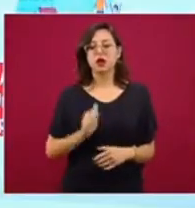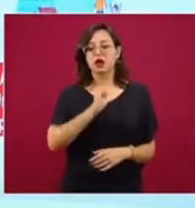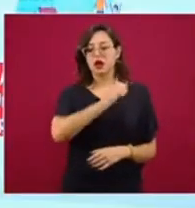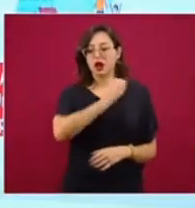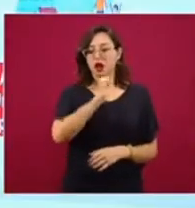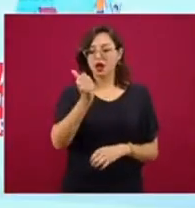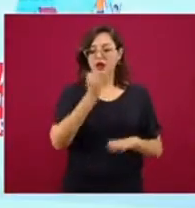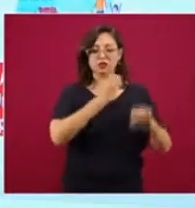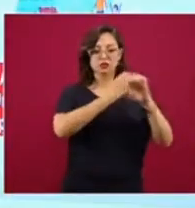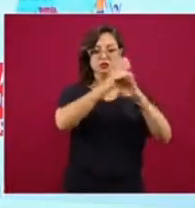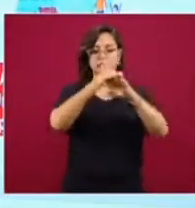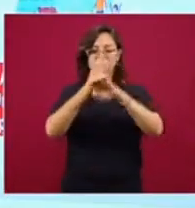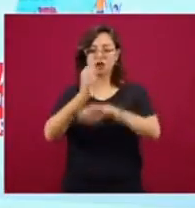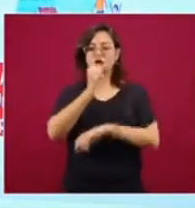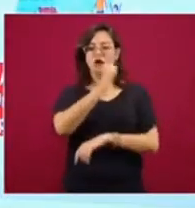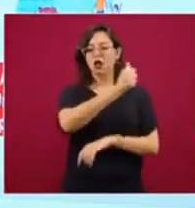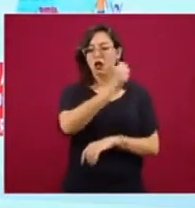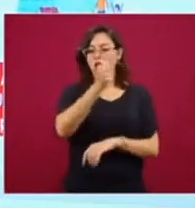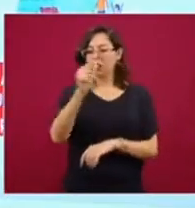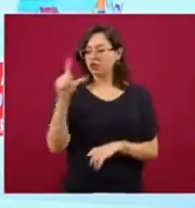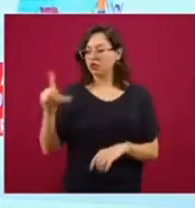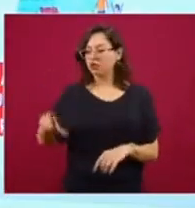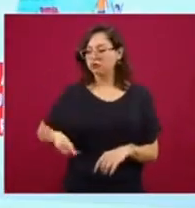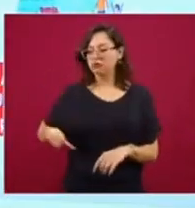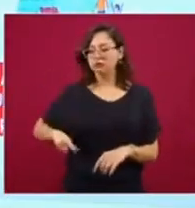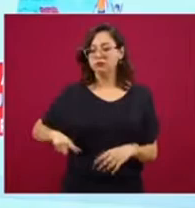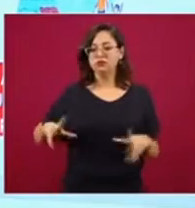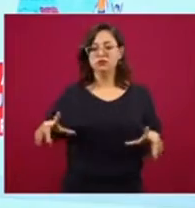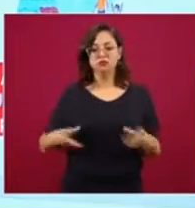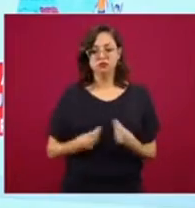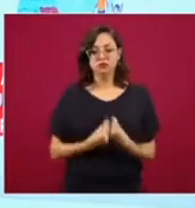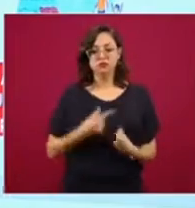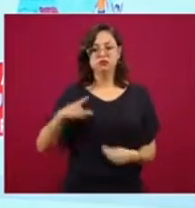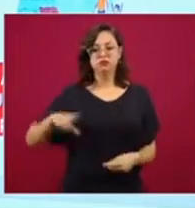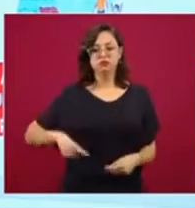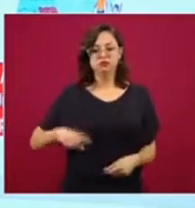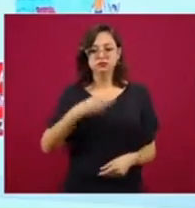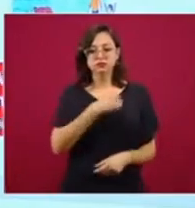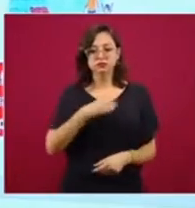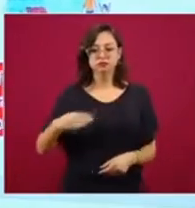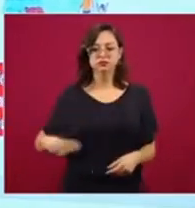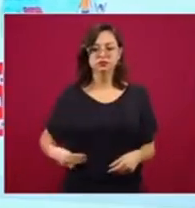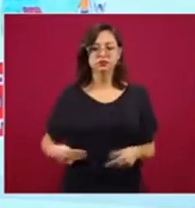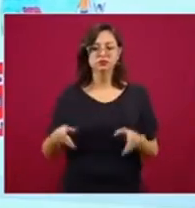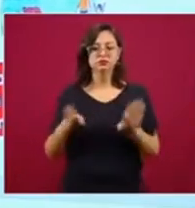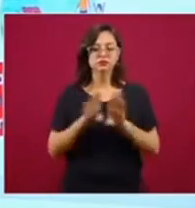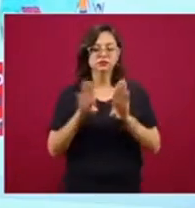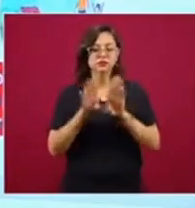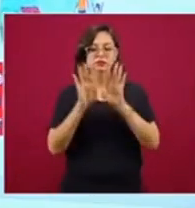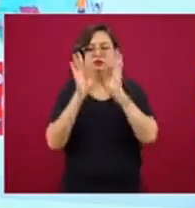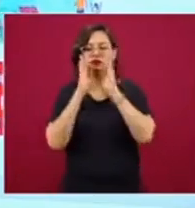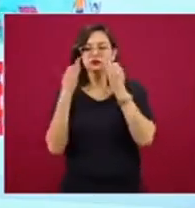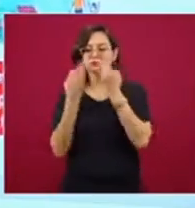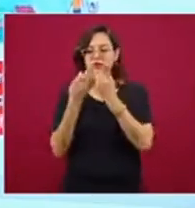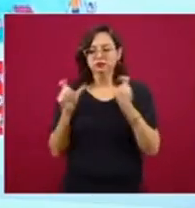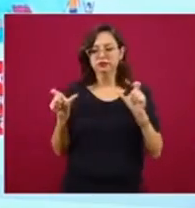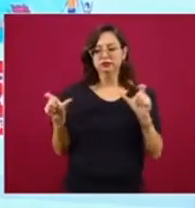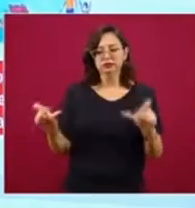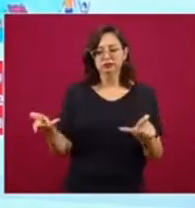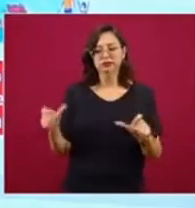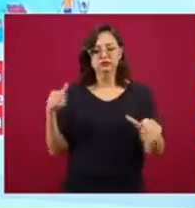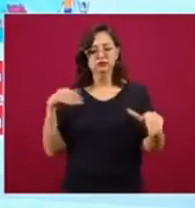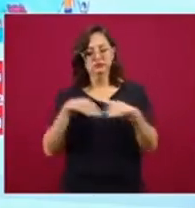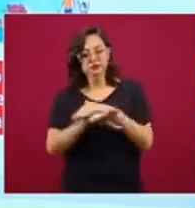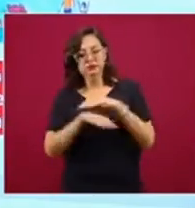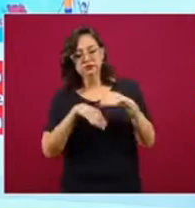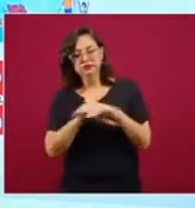gobierno estatal, en colaboración con los gobiernos municipales, el encontrar las distintas fórmulas para reducir